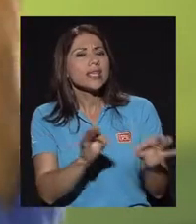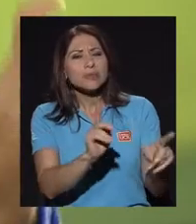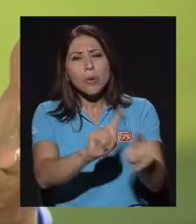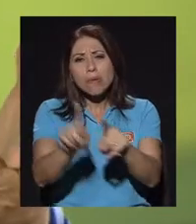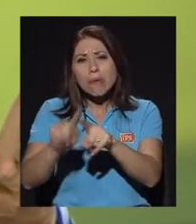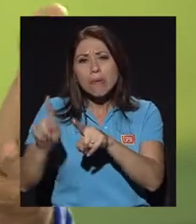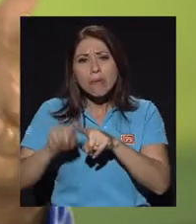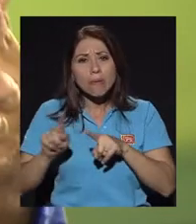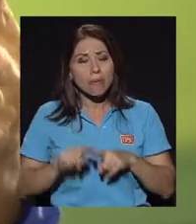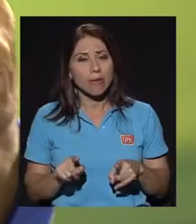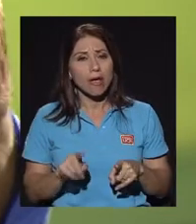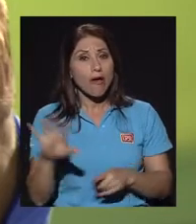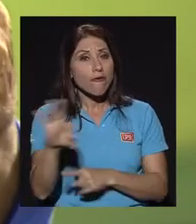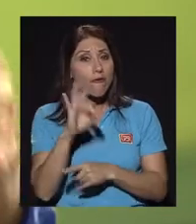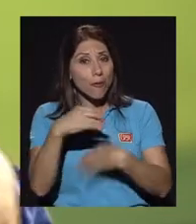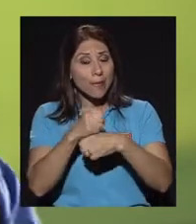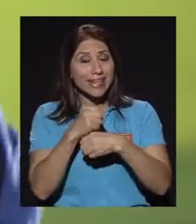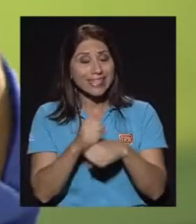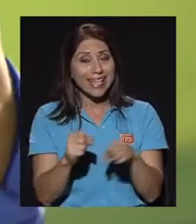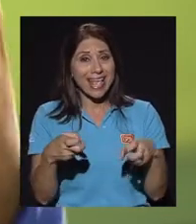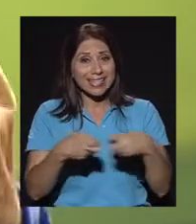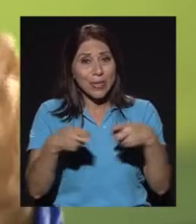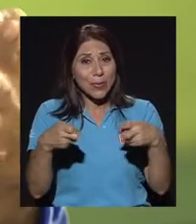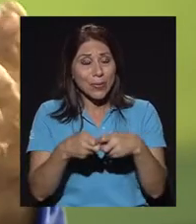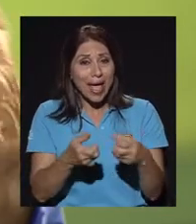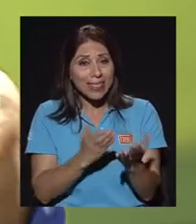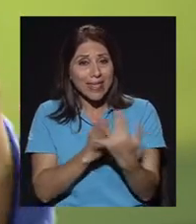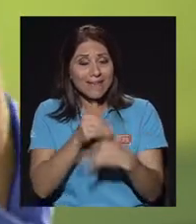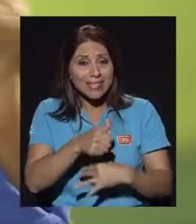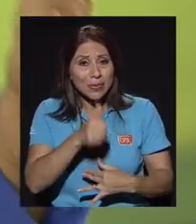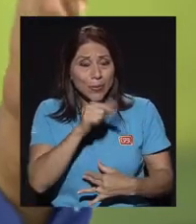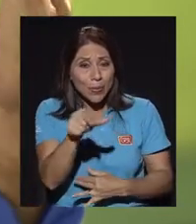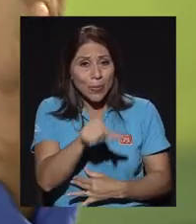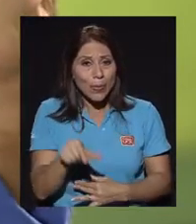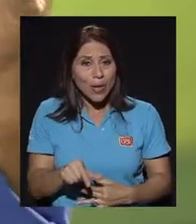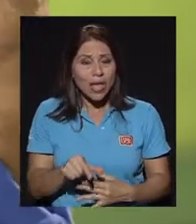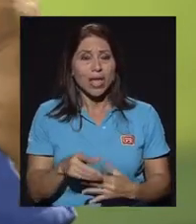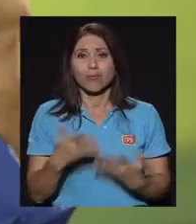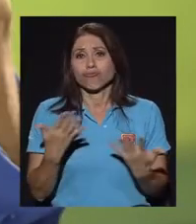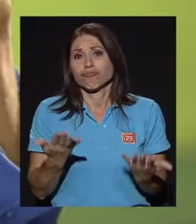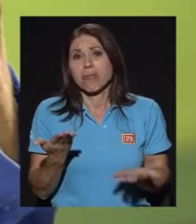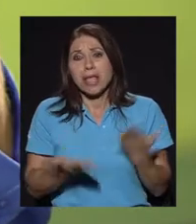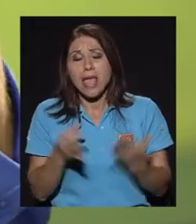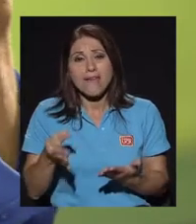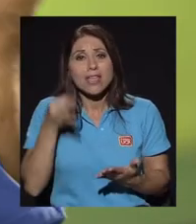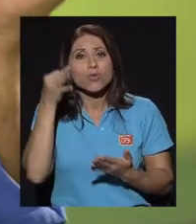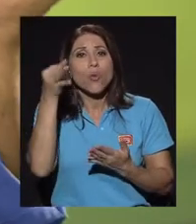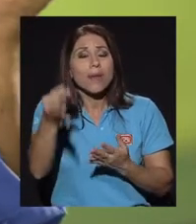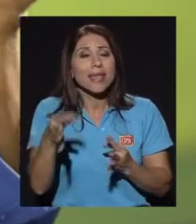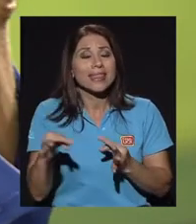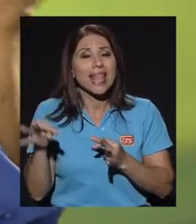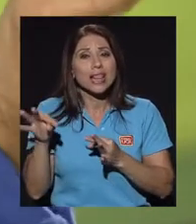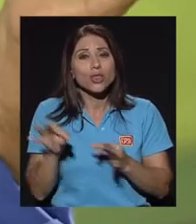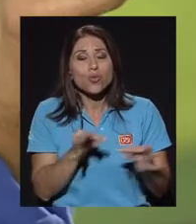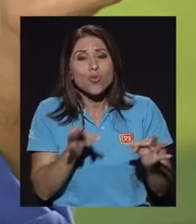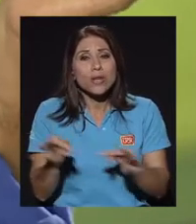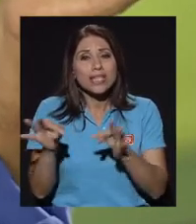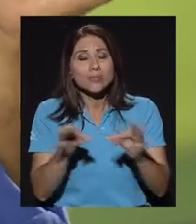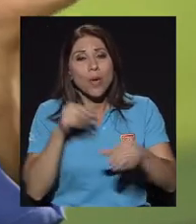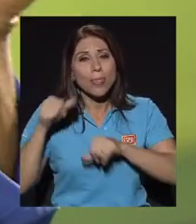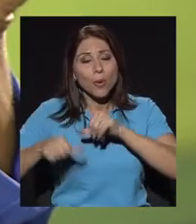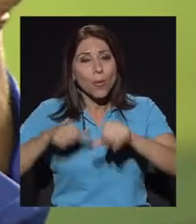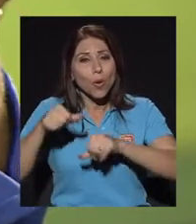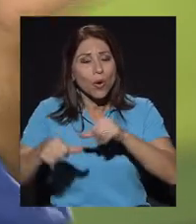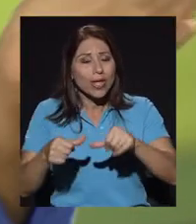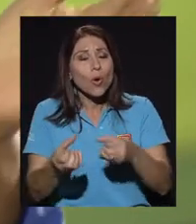la generación hidroeléctrica, eventualmente el turismo antropológico. Hay muchísimo en lo que nosotros